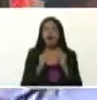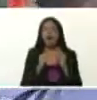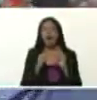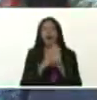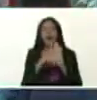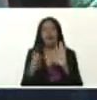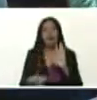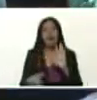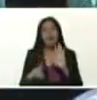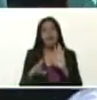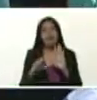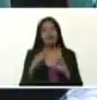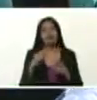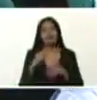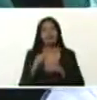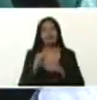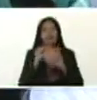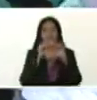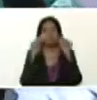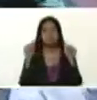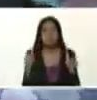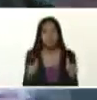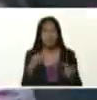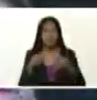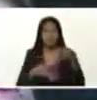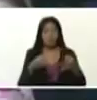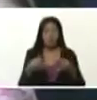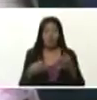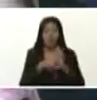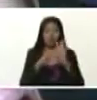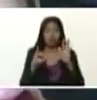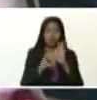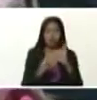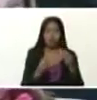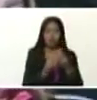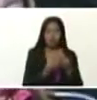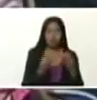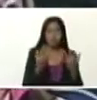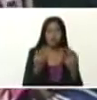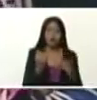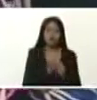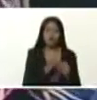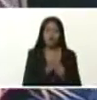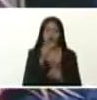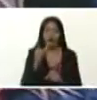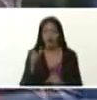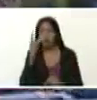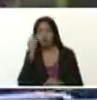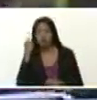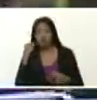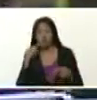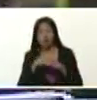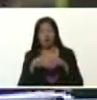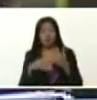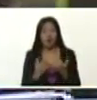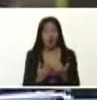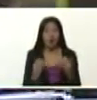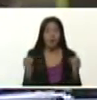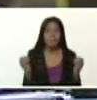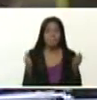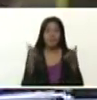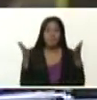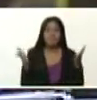sistema judicial, a la constitución, en manos de la clase obrera. y está en este momento